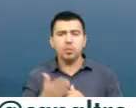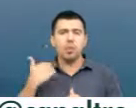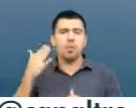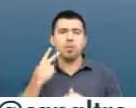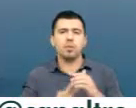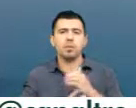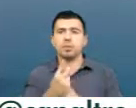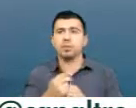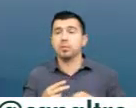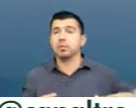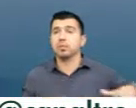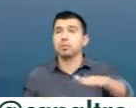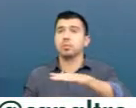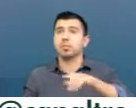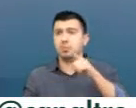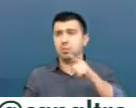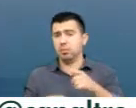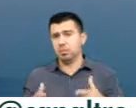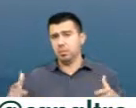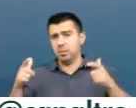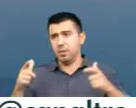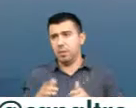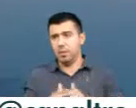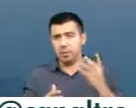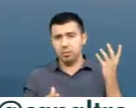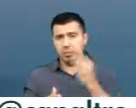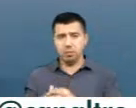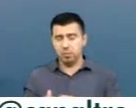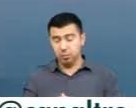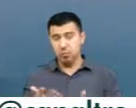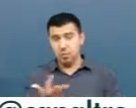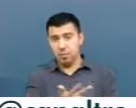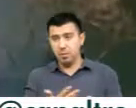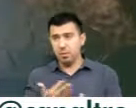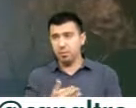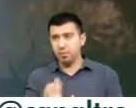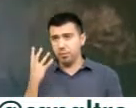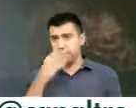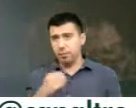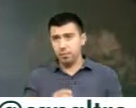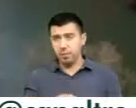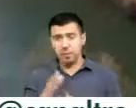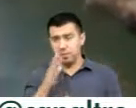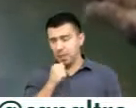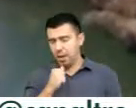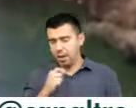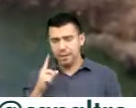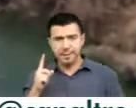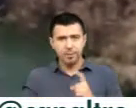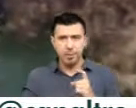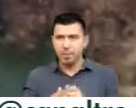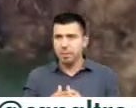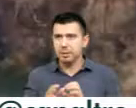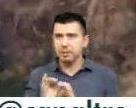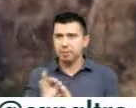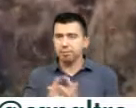éste embalse que por sí es maravilloso y que hemos podido adelantar ninguna acción esperando todo este ordenamiento